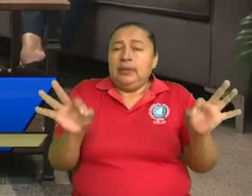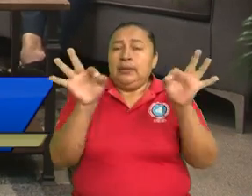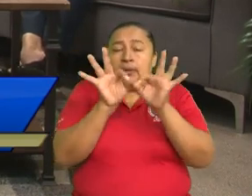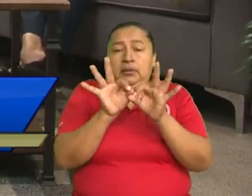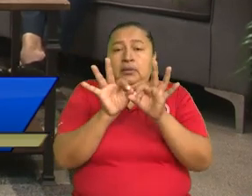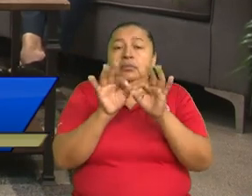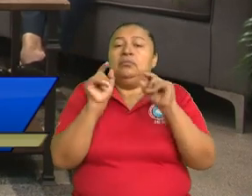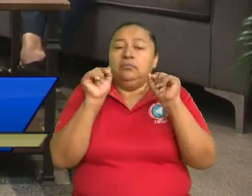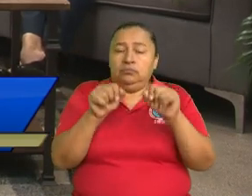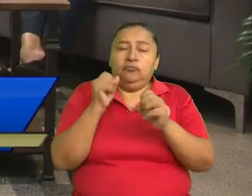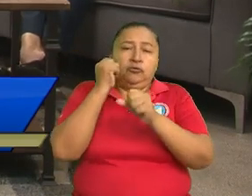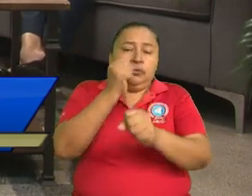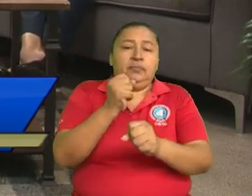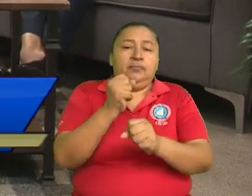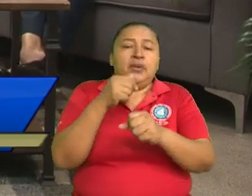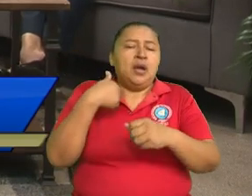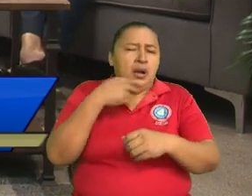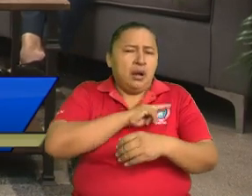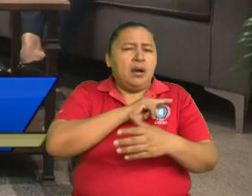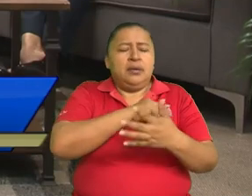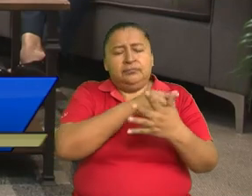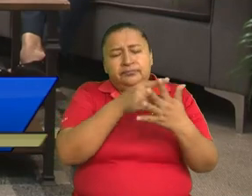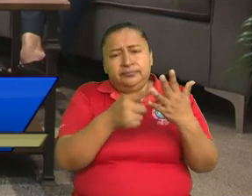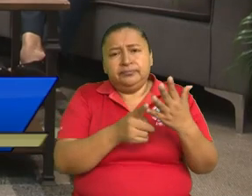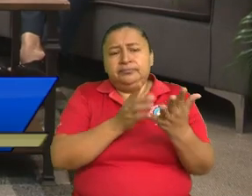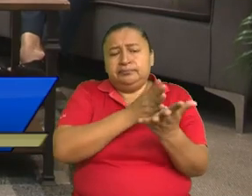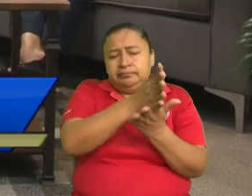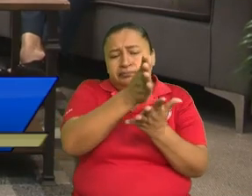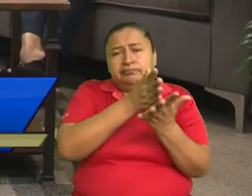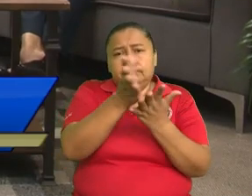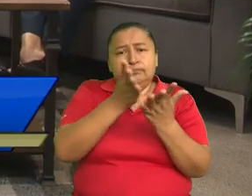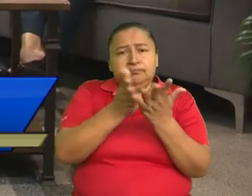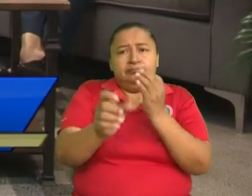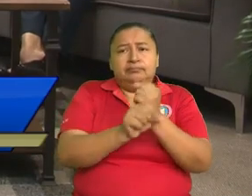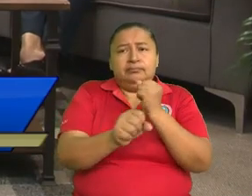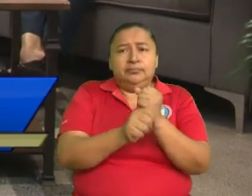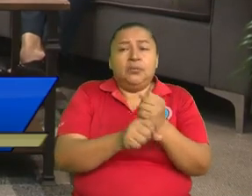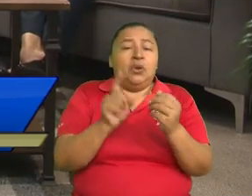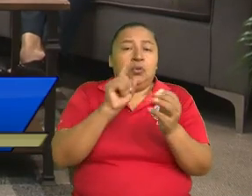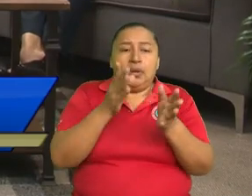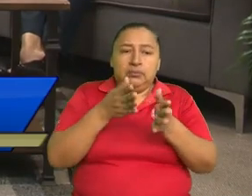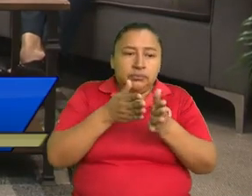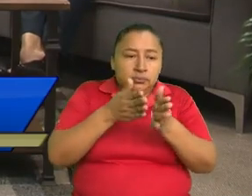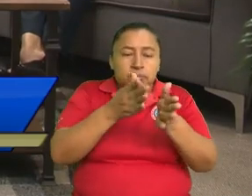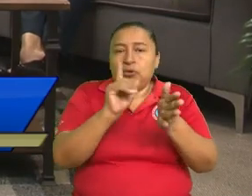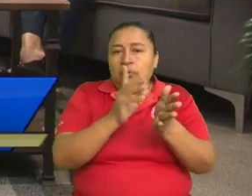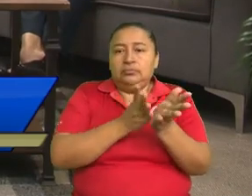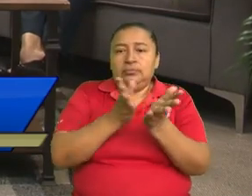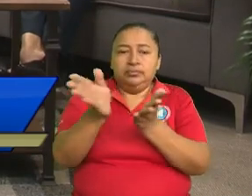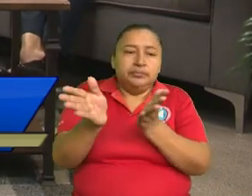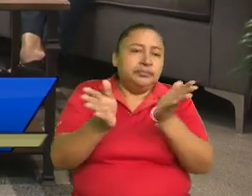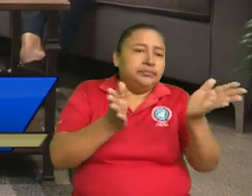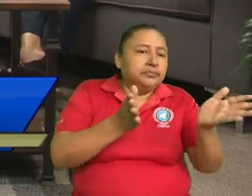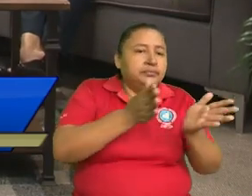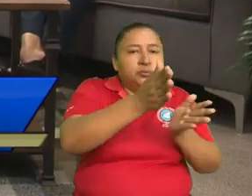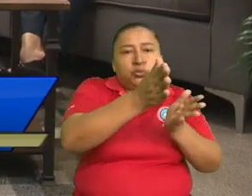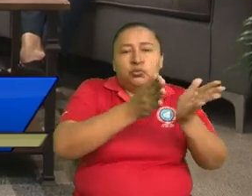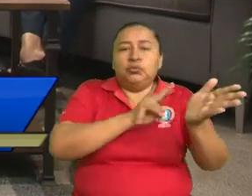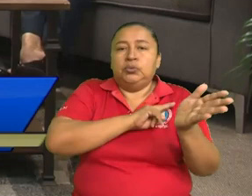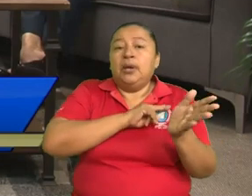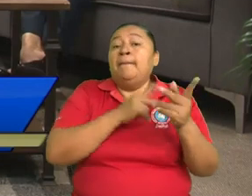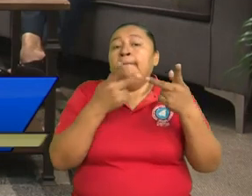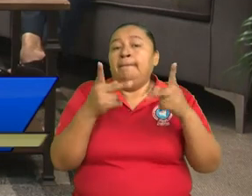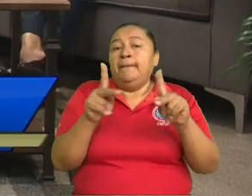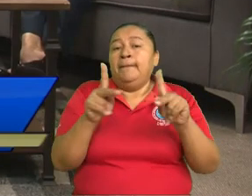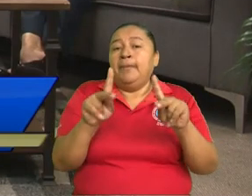en eso le estamos también. Entonces hay varios carriles en los que trabajamos. No es en uno nada más. Va un carril por acá, otro por allá.